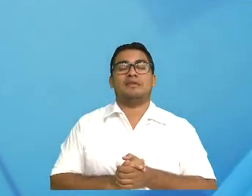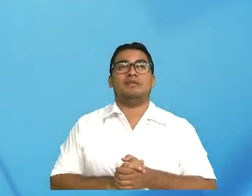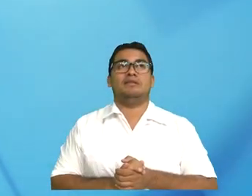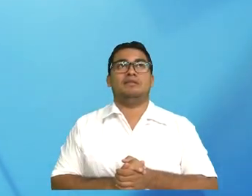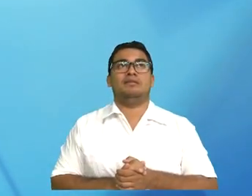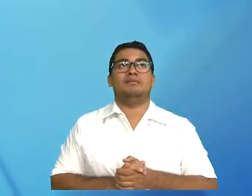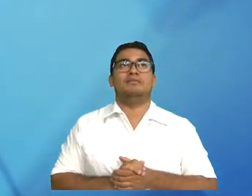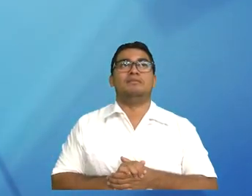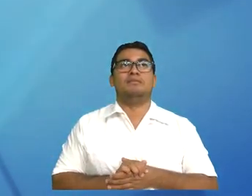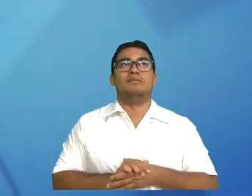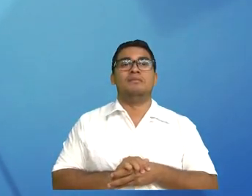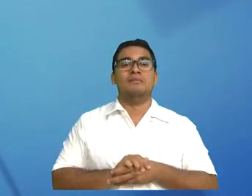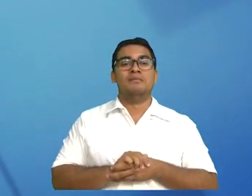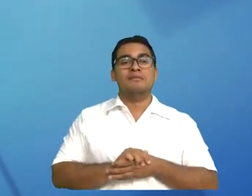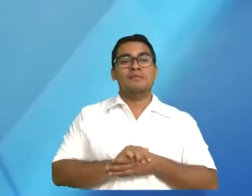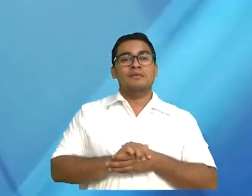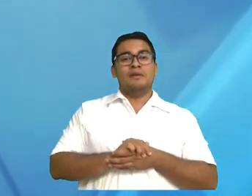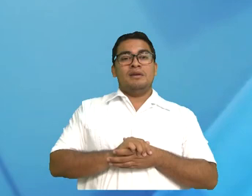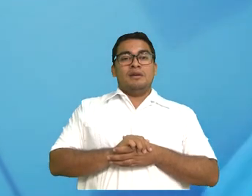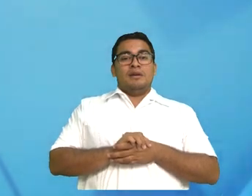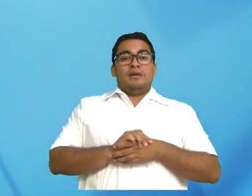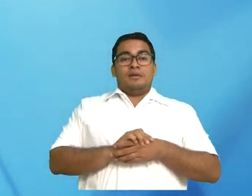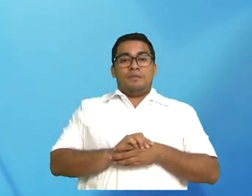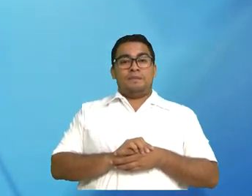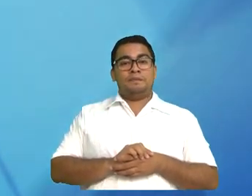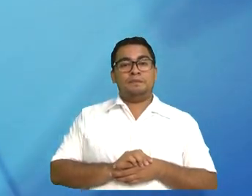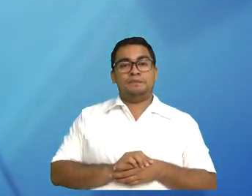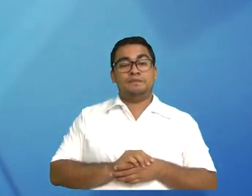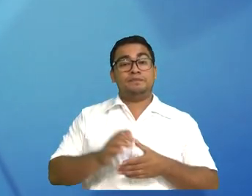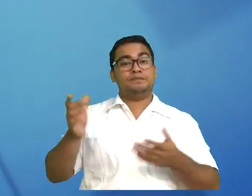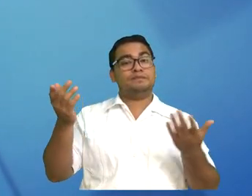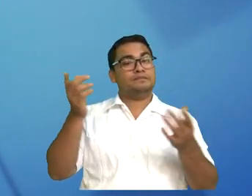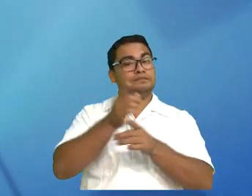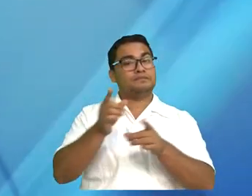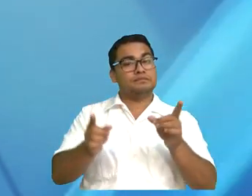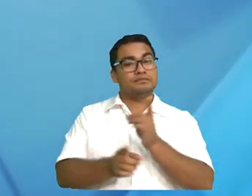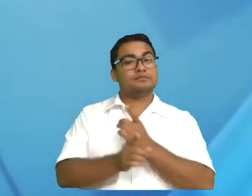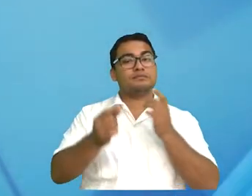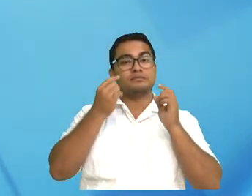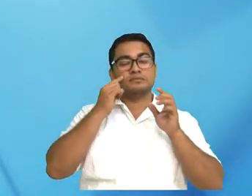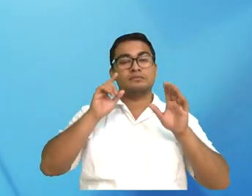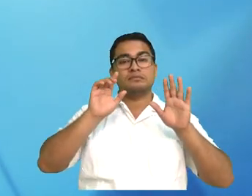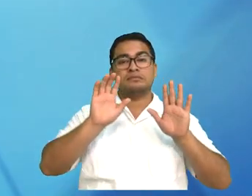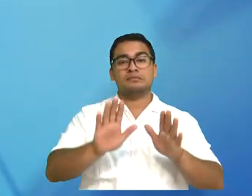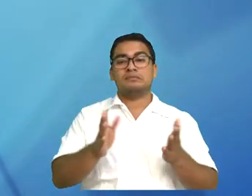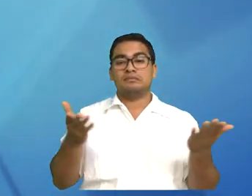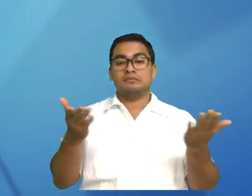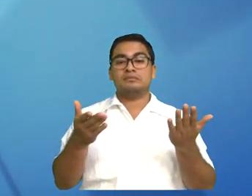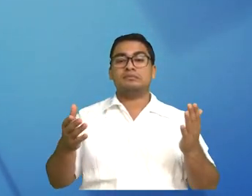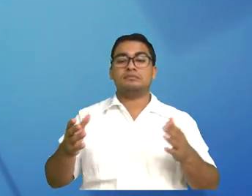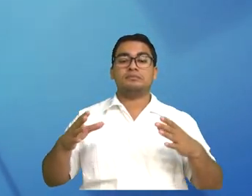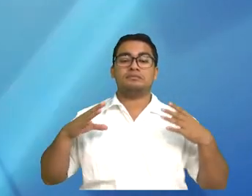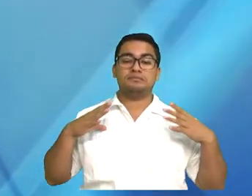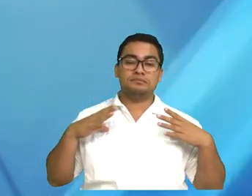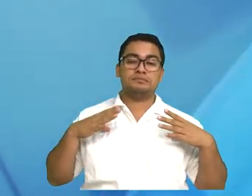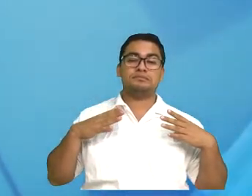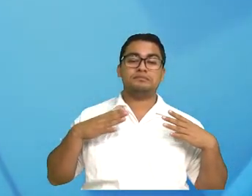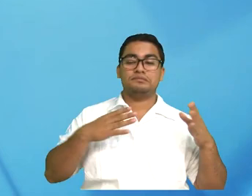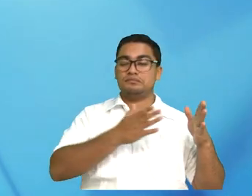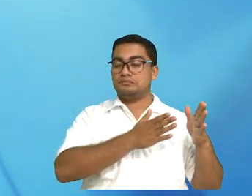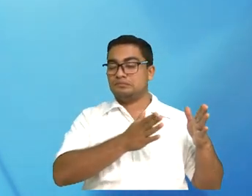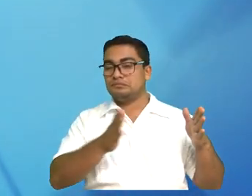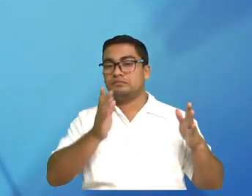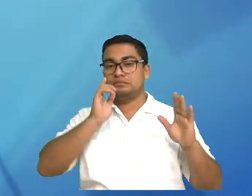estamos aplicando, debemos aplicar en el receso todas las medidas